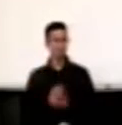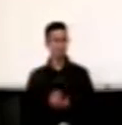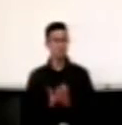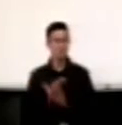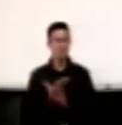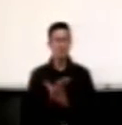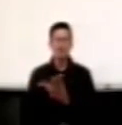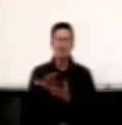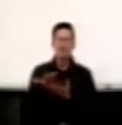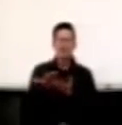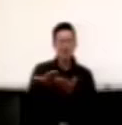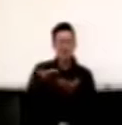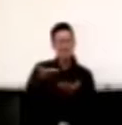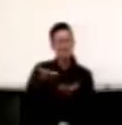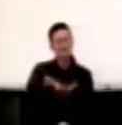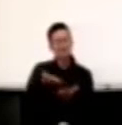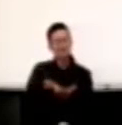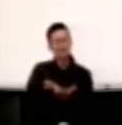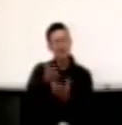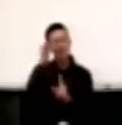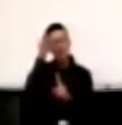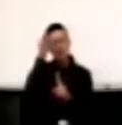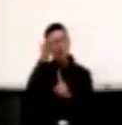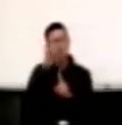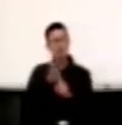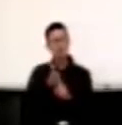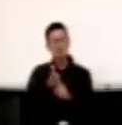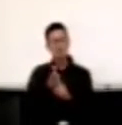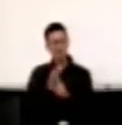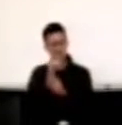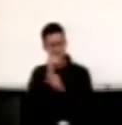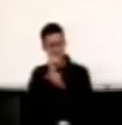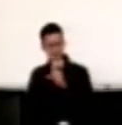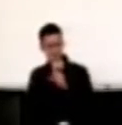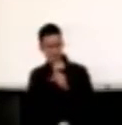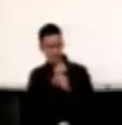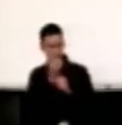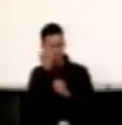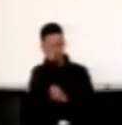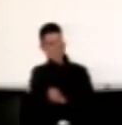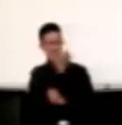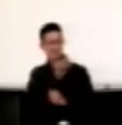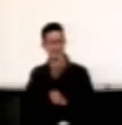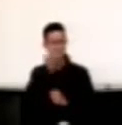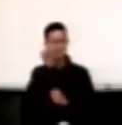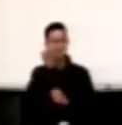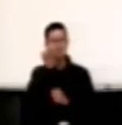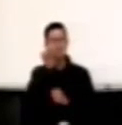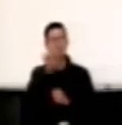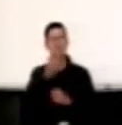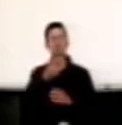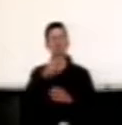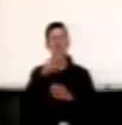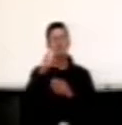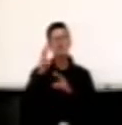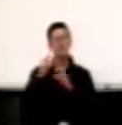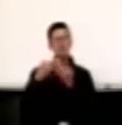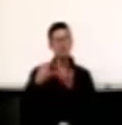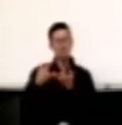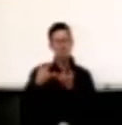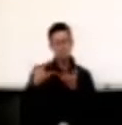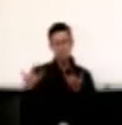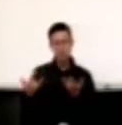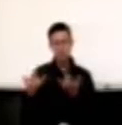refiere a analizar los escenarios electoral e ideológico en el sistema de partidos mexicano, una